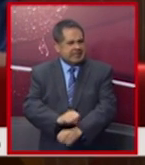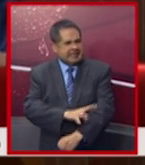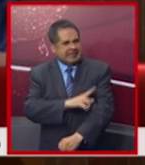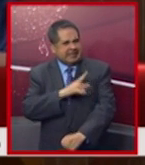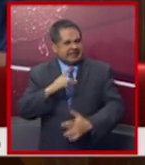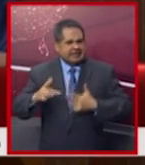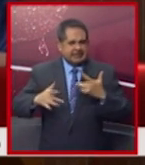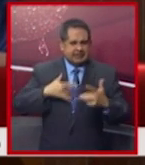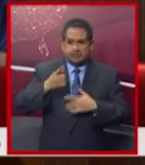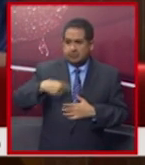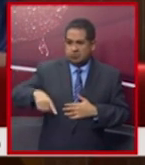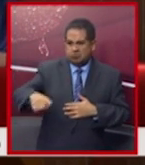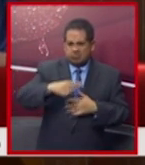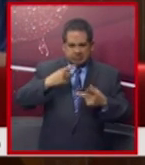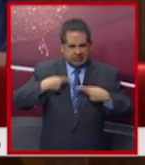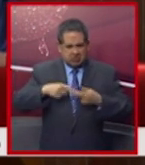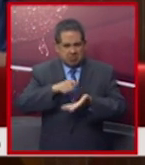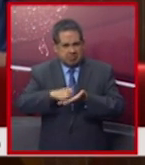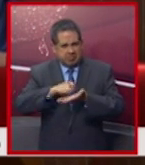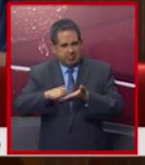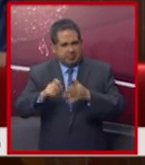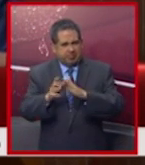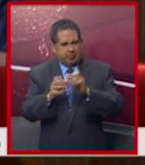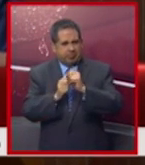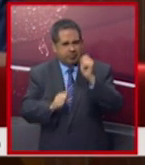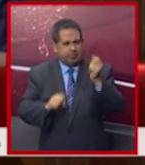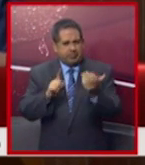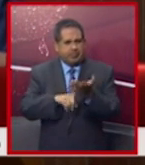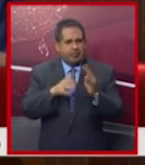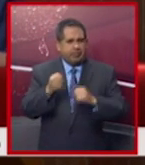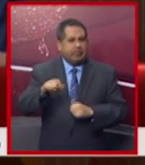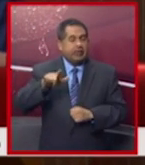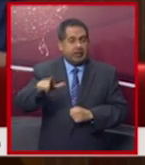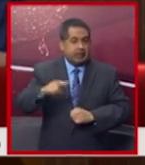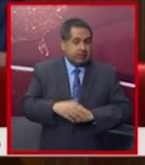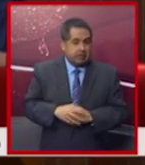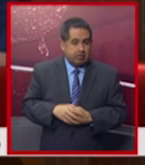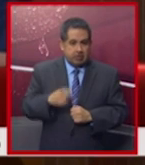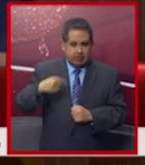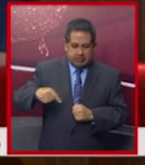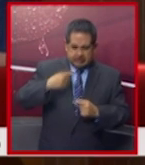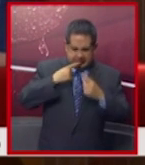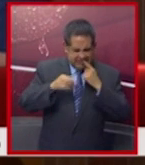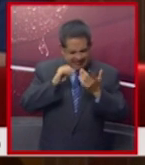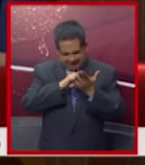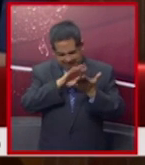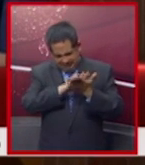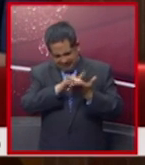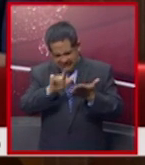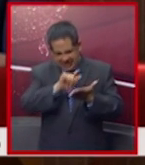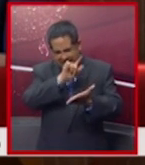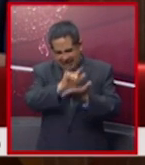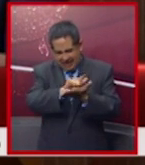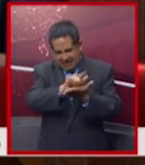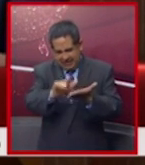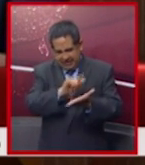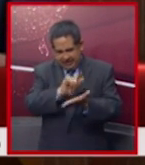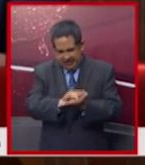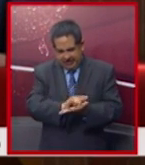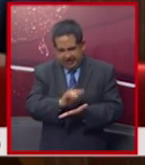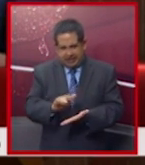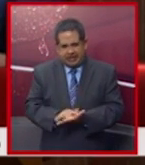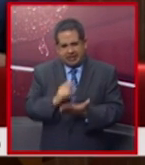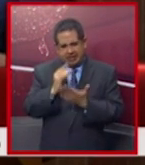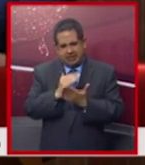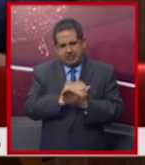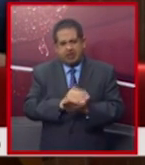voces de los constituyentes de 1917, determinadas para plasmar en ley el derecho